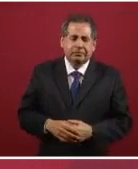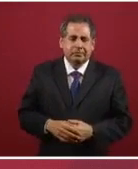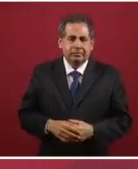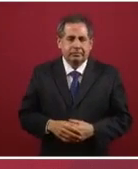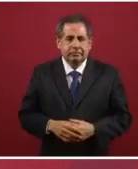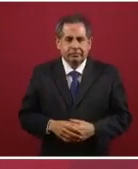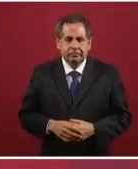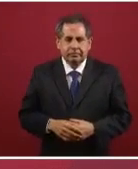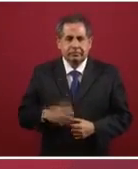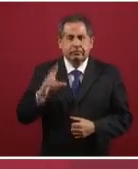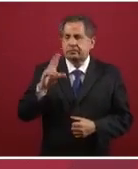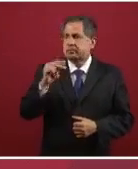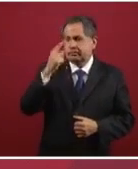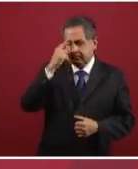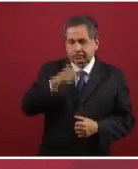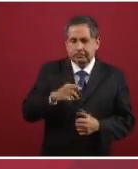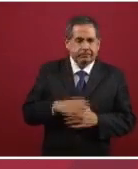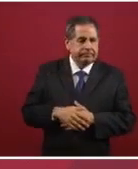no es para